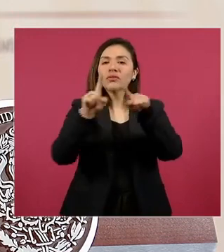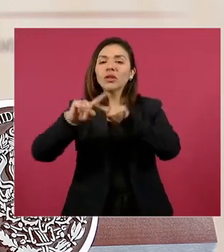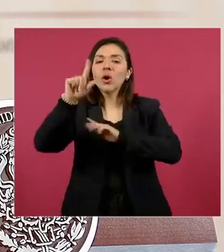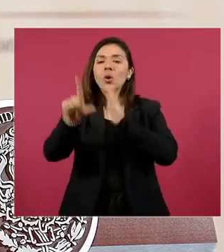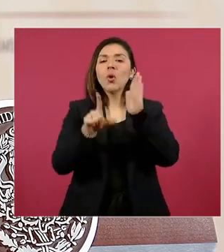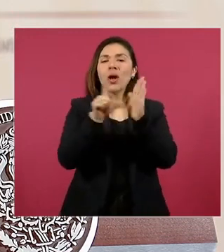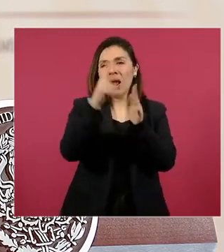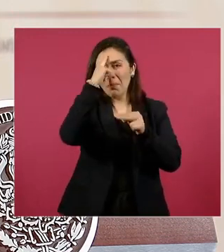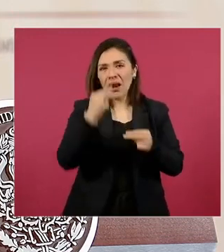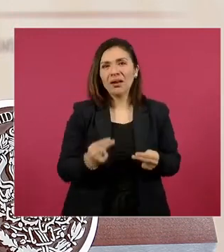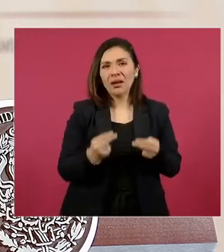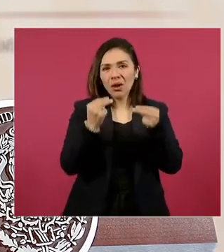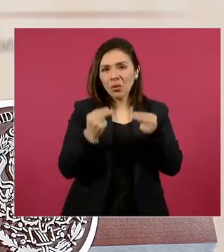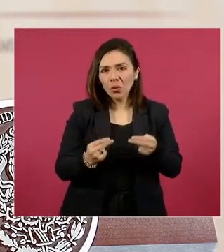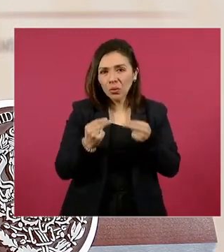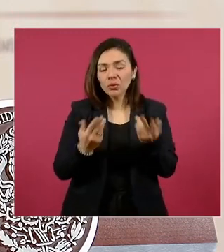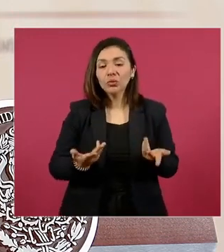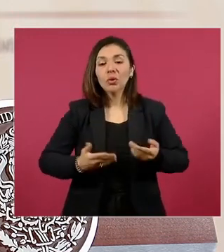locales comerciales.